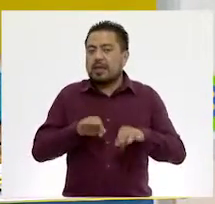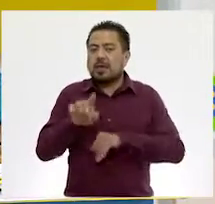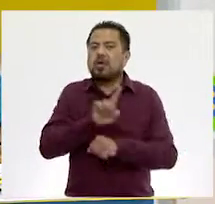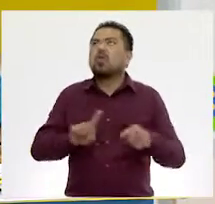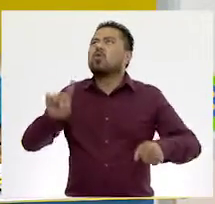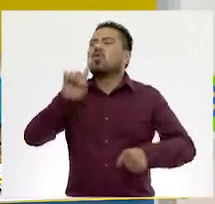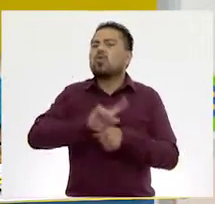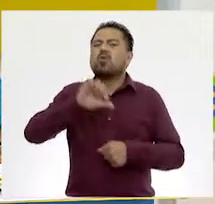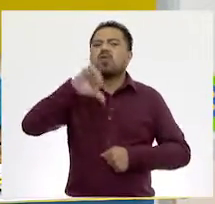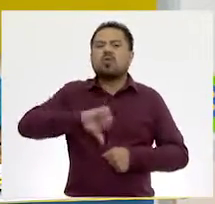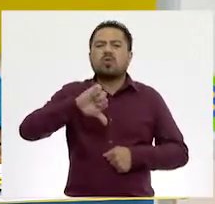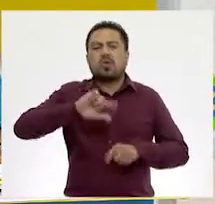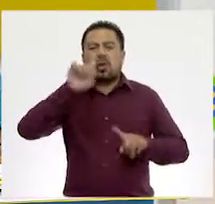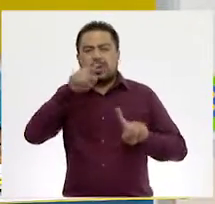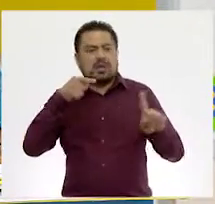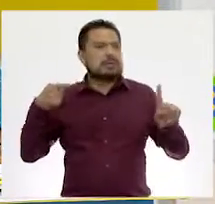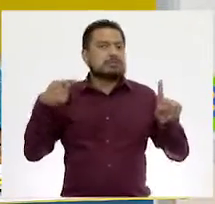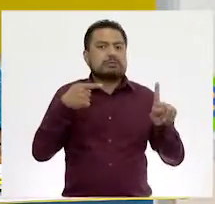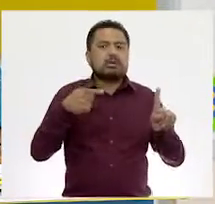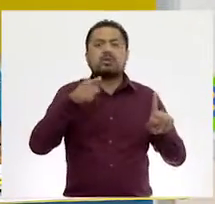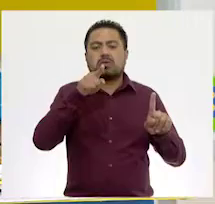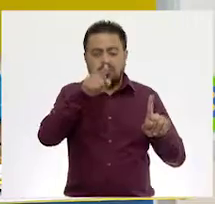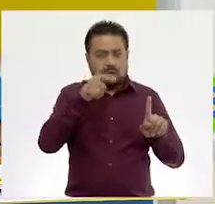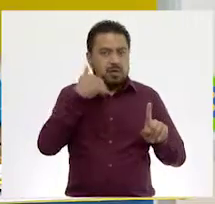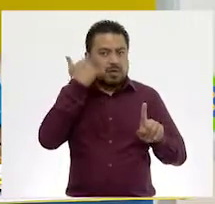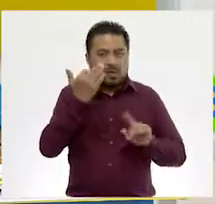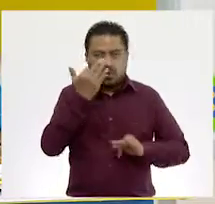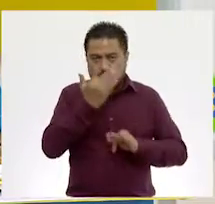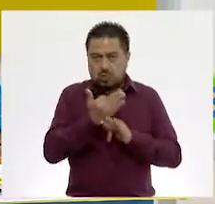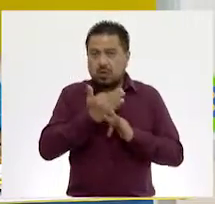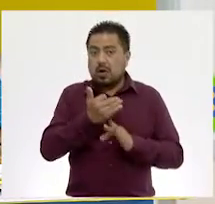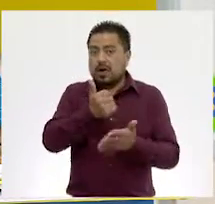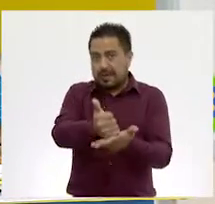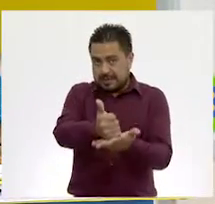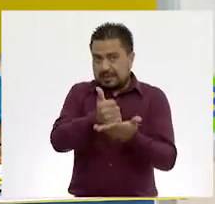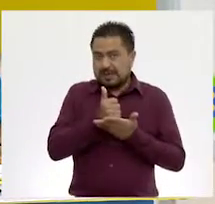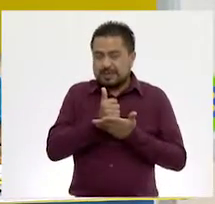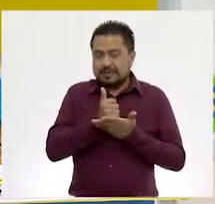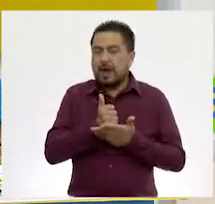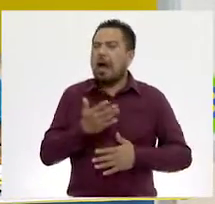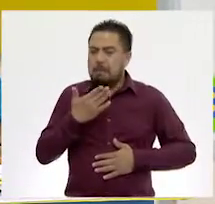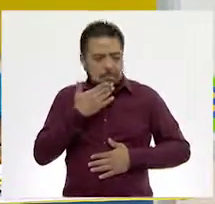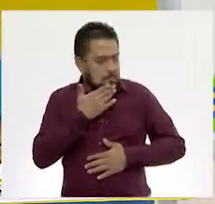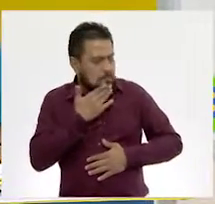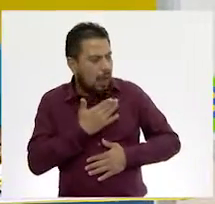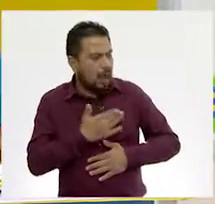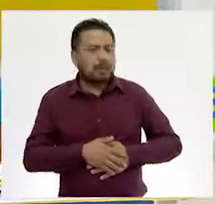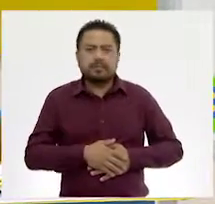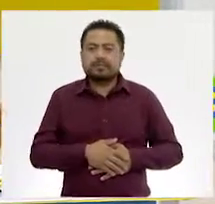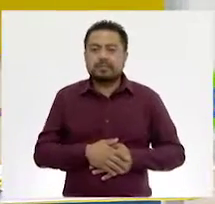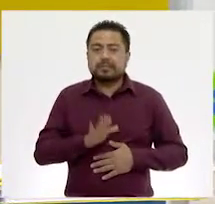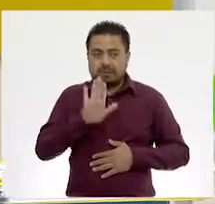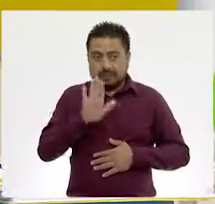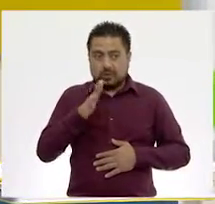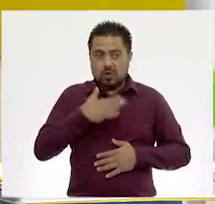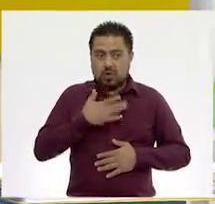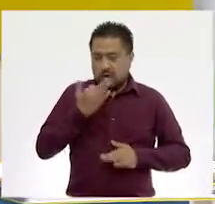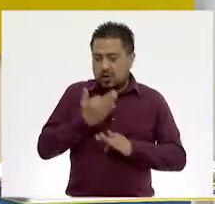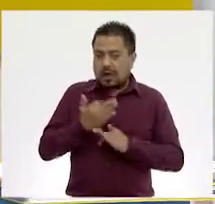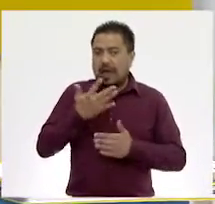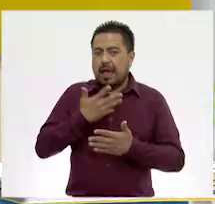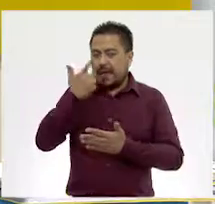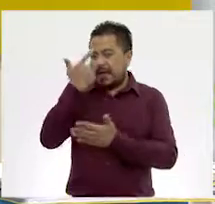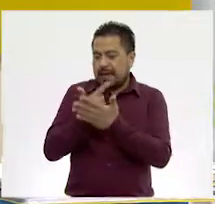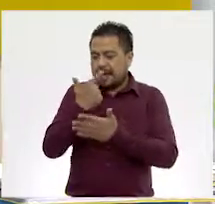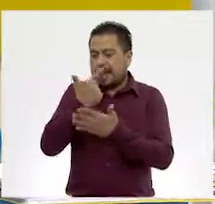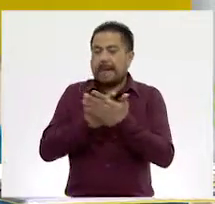que se trata de un reto. Y tú quiero que tú me ayudes. Muy bien. ¿Sí? Sí, con traigo mucho aquí gusto. Una lista